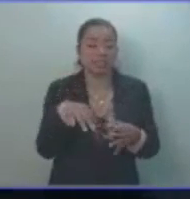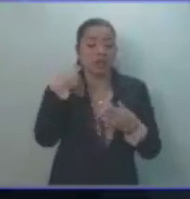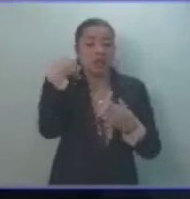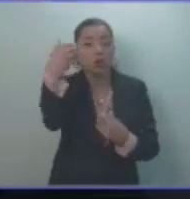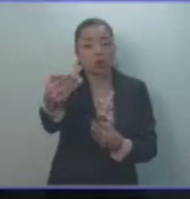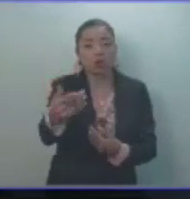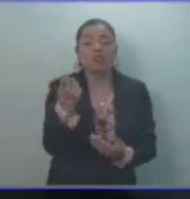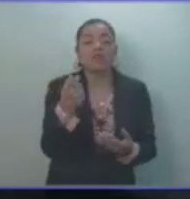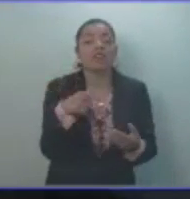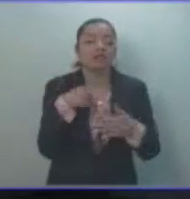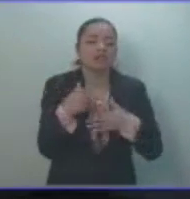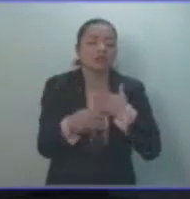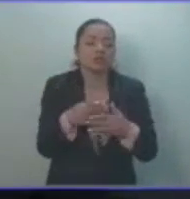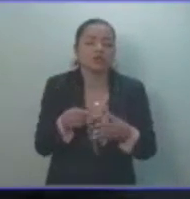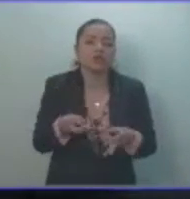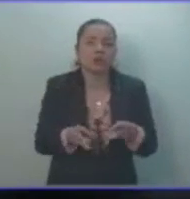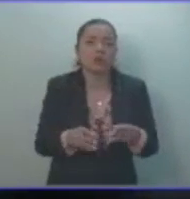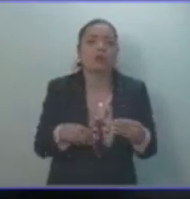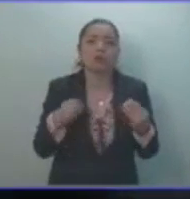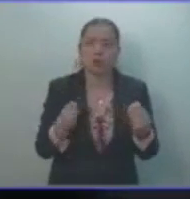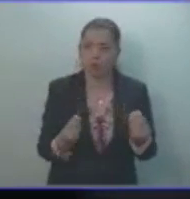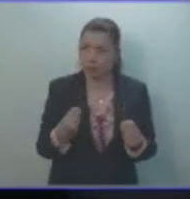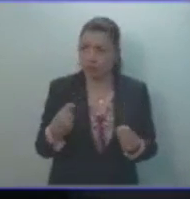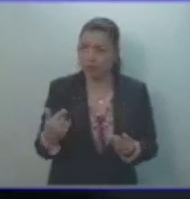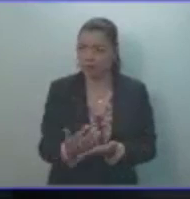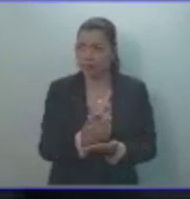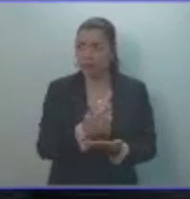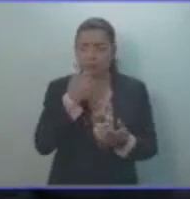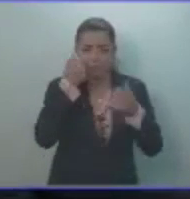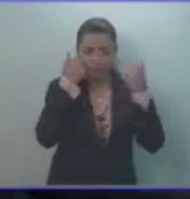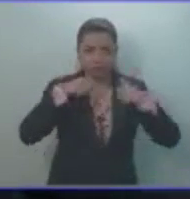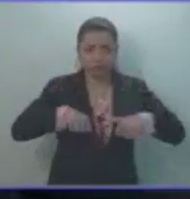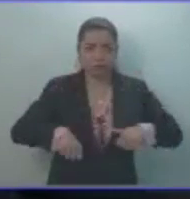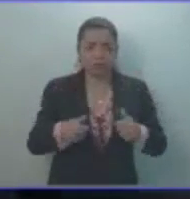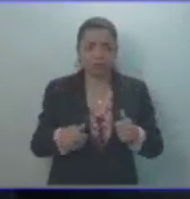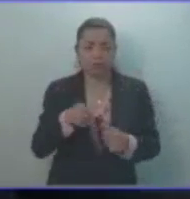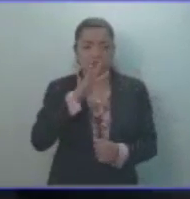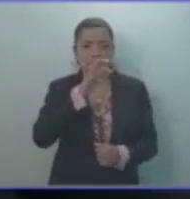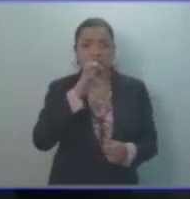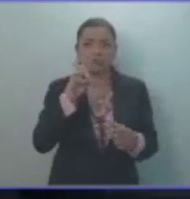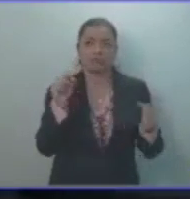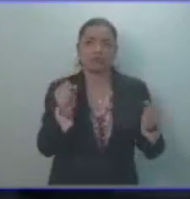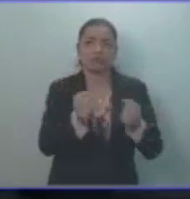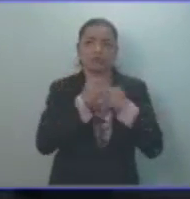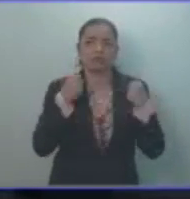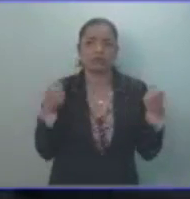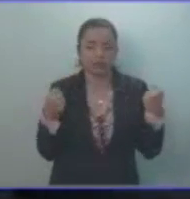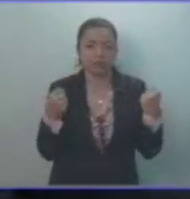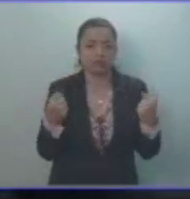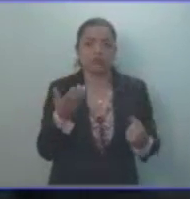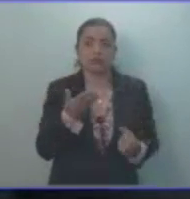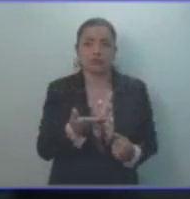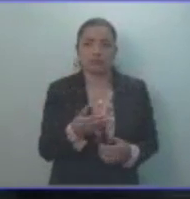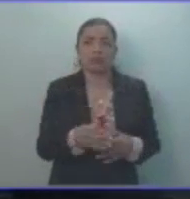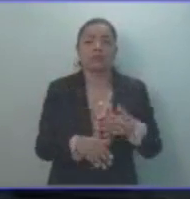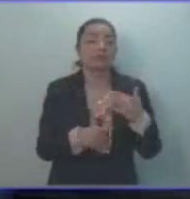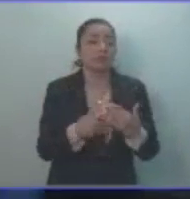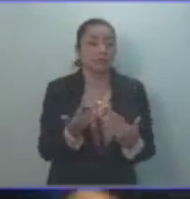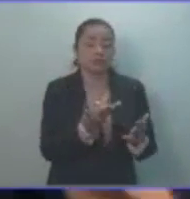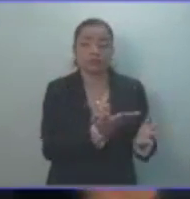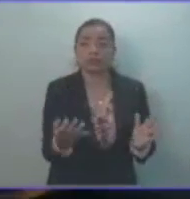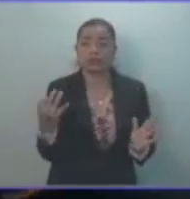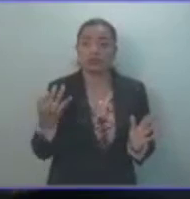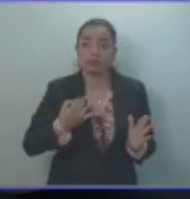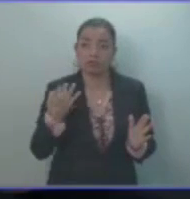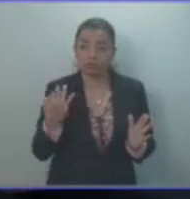van a implementar? ¿Cuándo necesitarían tener aprobado estos 800 millones, ya que se vencen en diciembre? O sea, ¿cuánto ya necesita